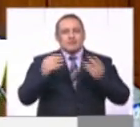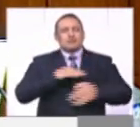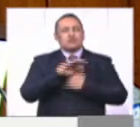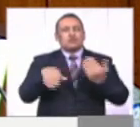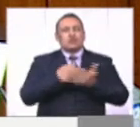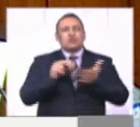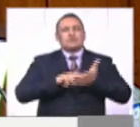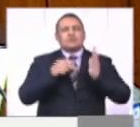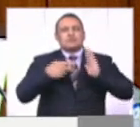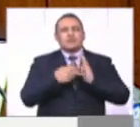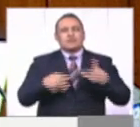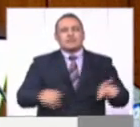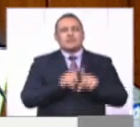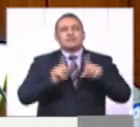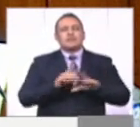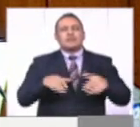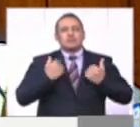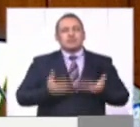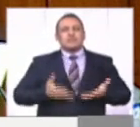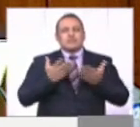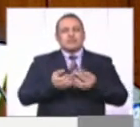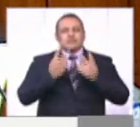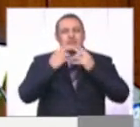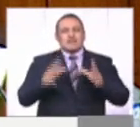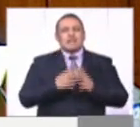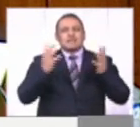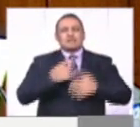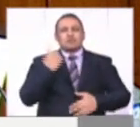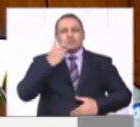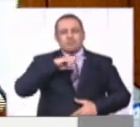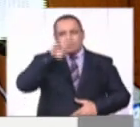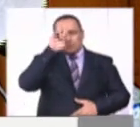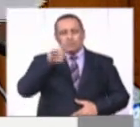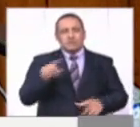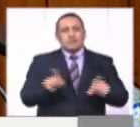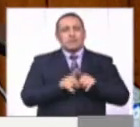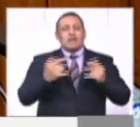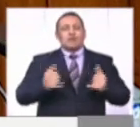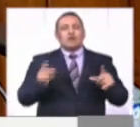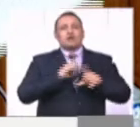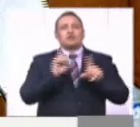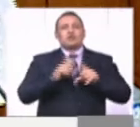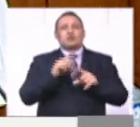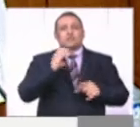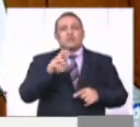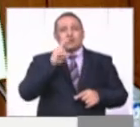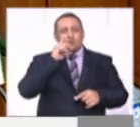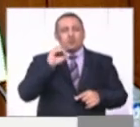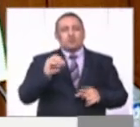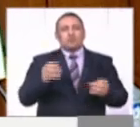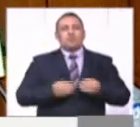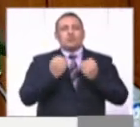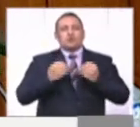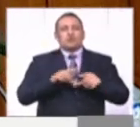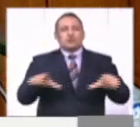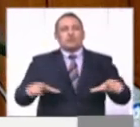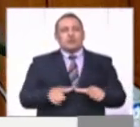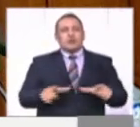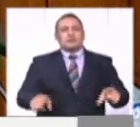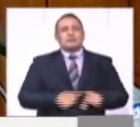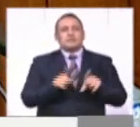que es de lo que puede originar grandeza para el Perú ahora no se diga de corillo Porque por eso decimos